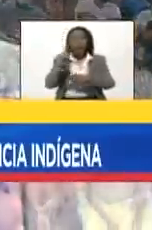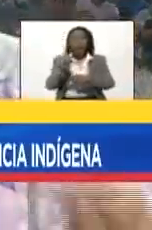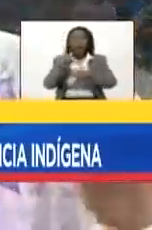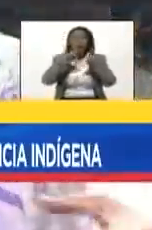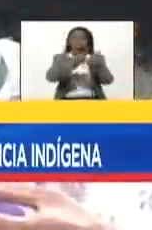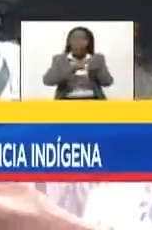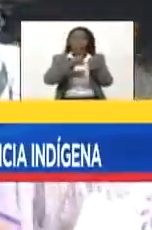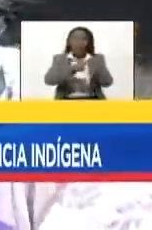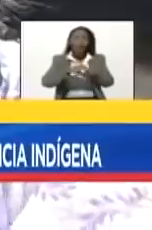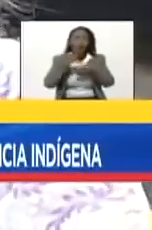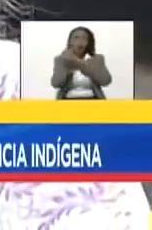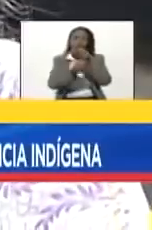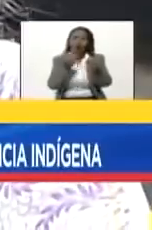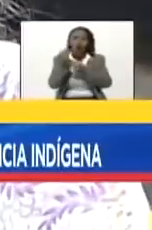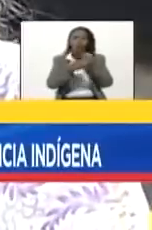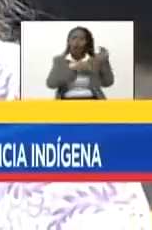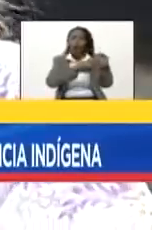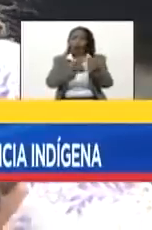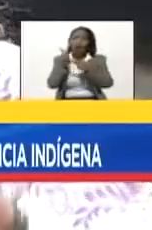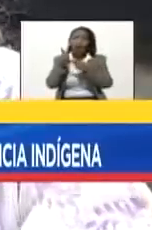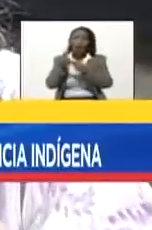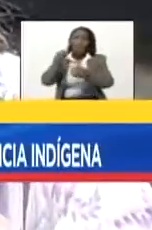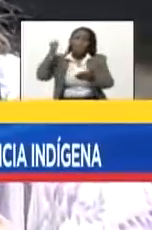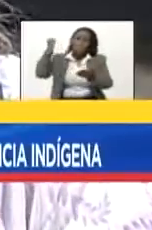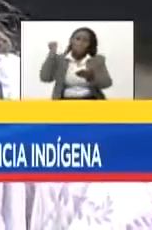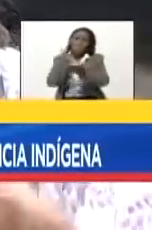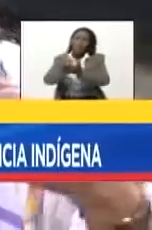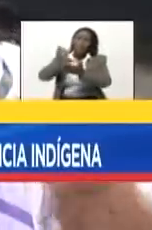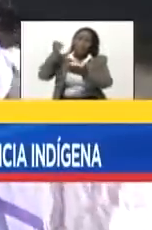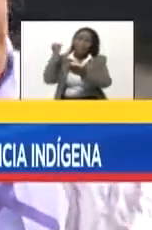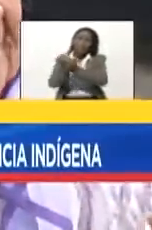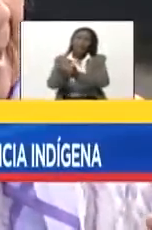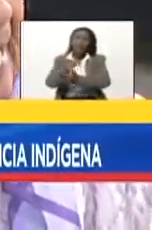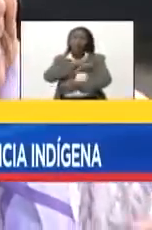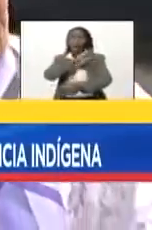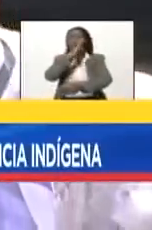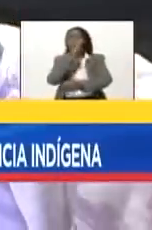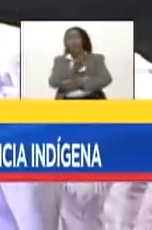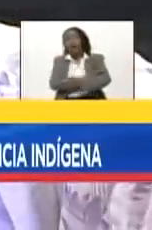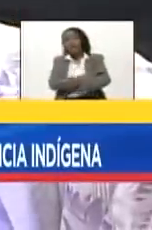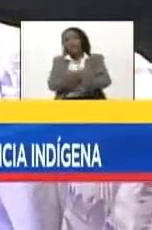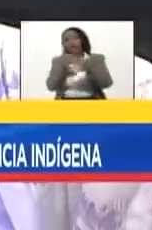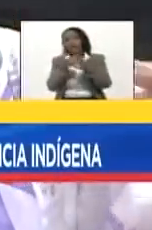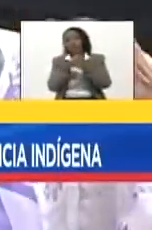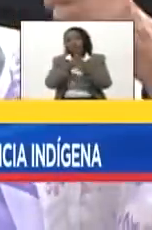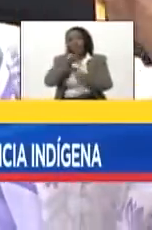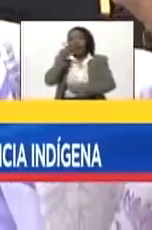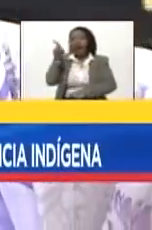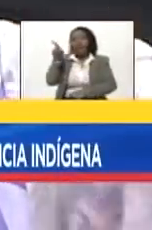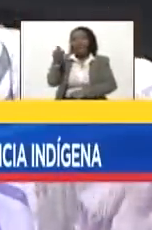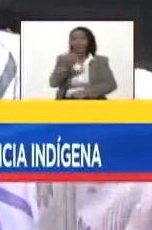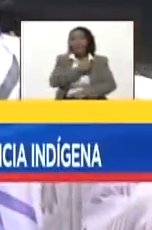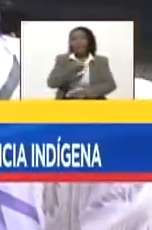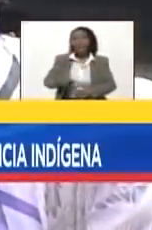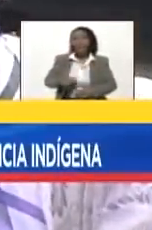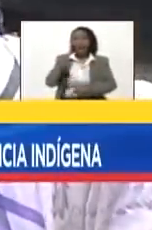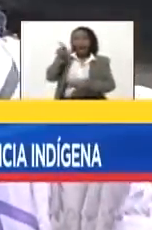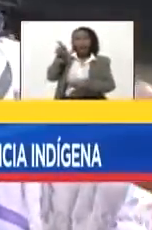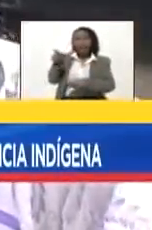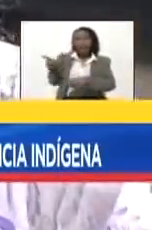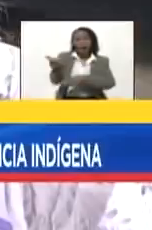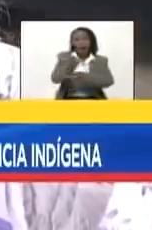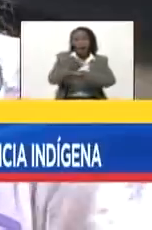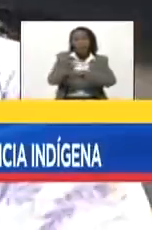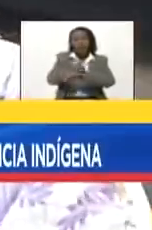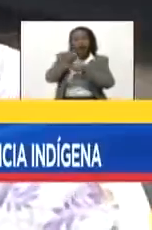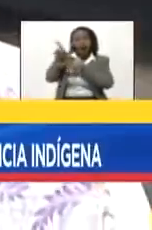campesinos, cómo son asesinados por la fuerza de ese presidente, de ese